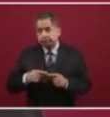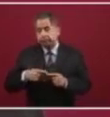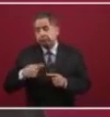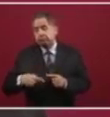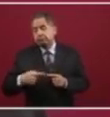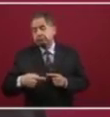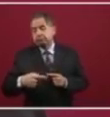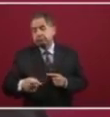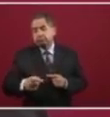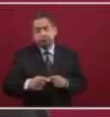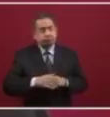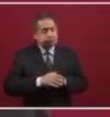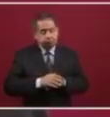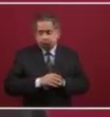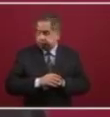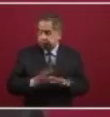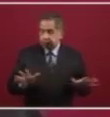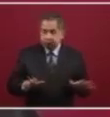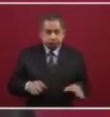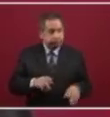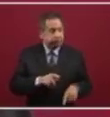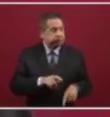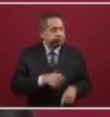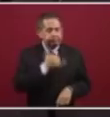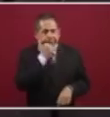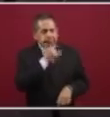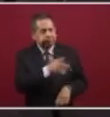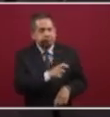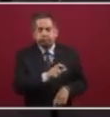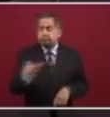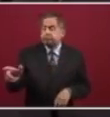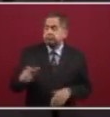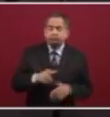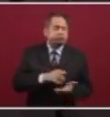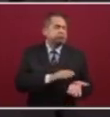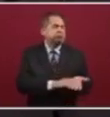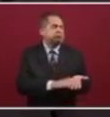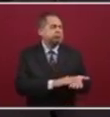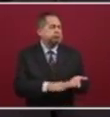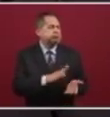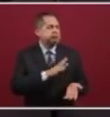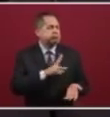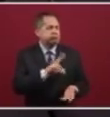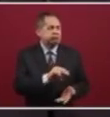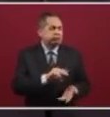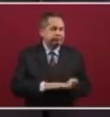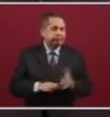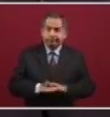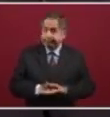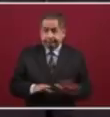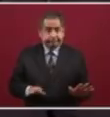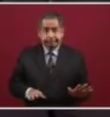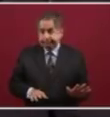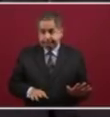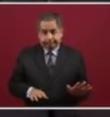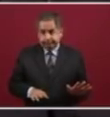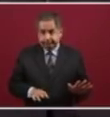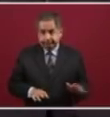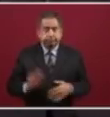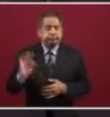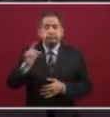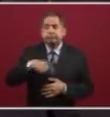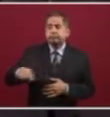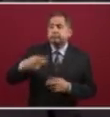condonar impuesto en todo el sexenio, si la gente así lo